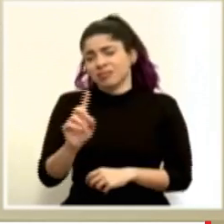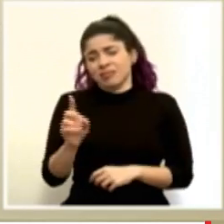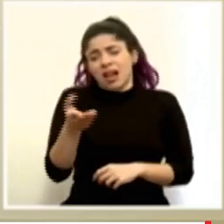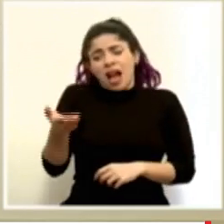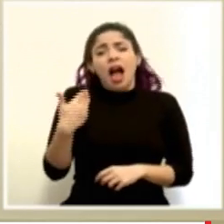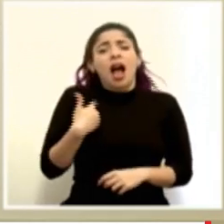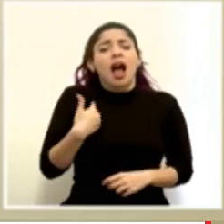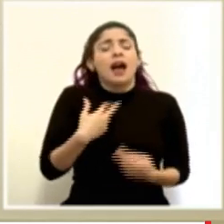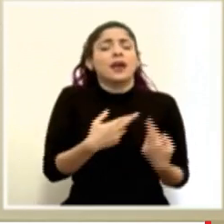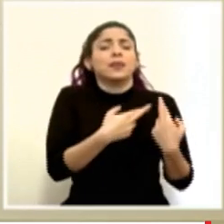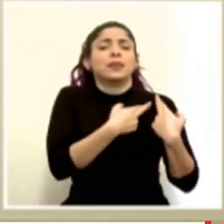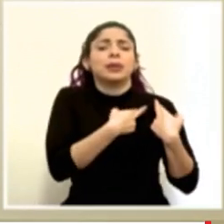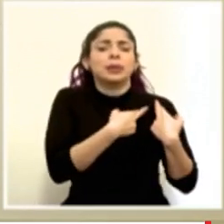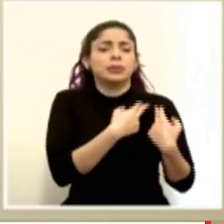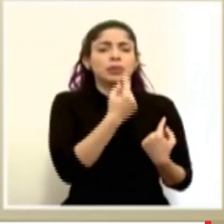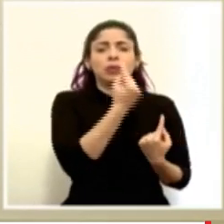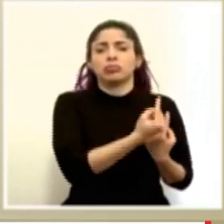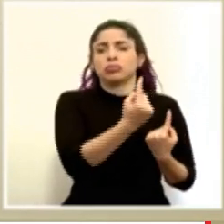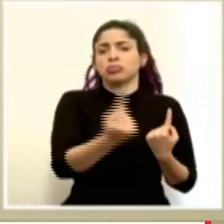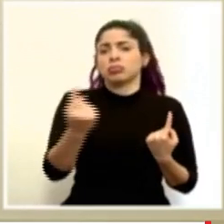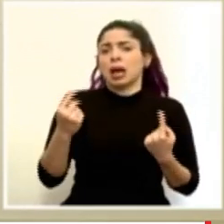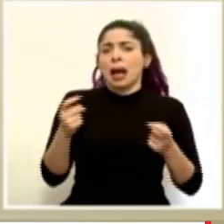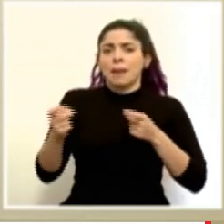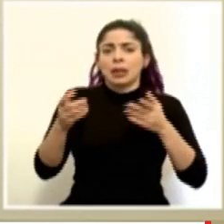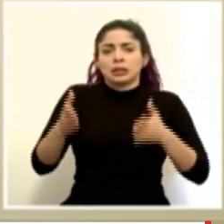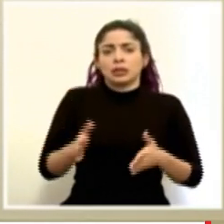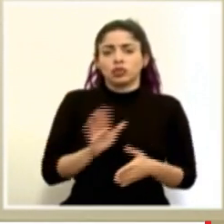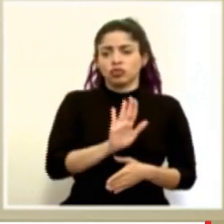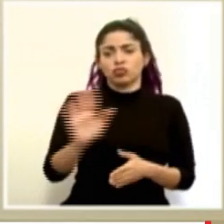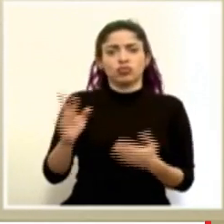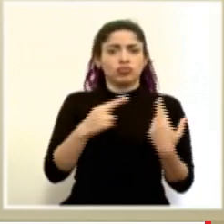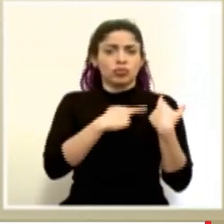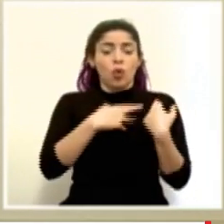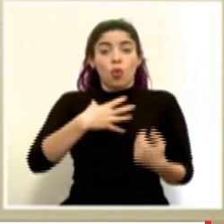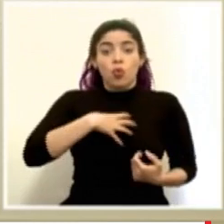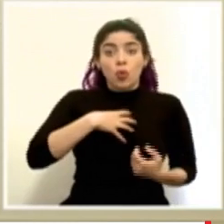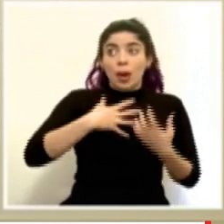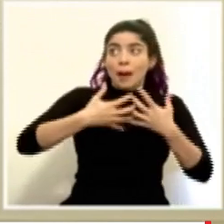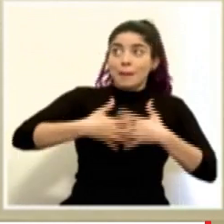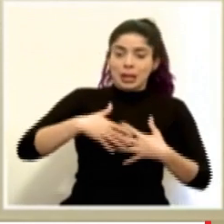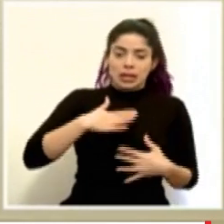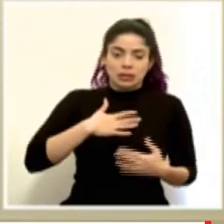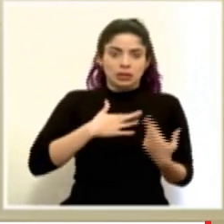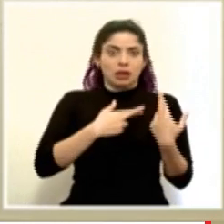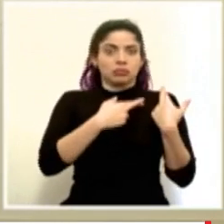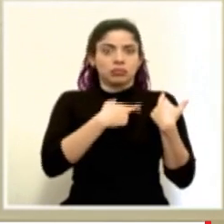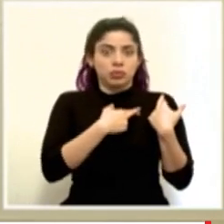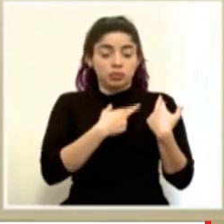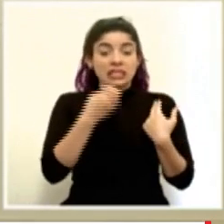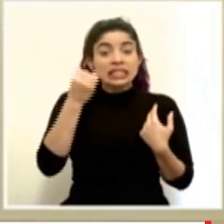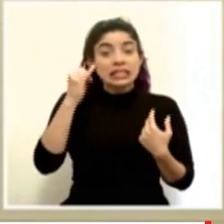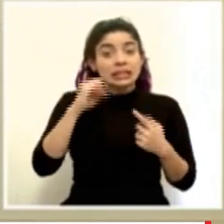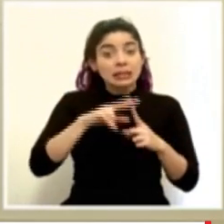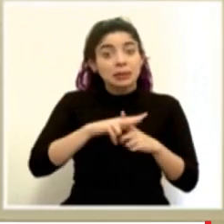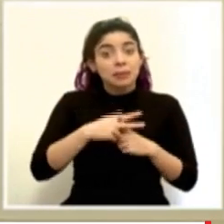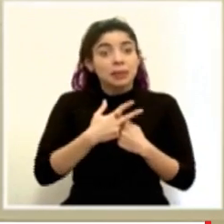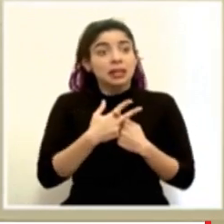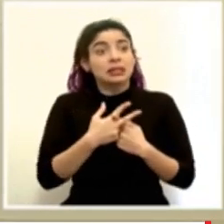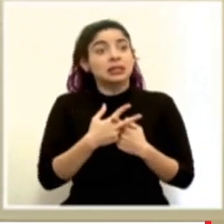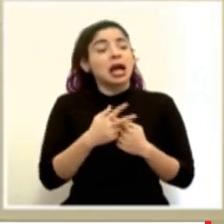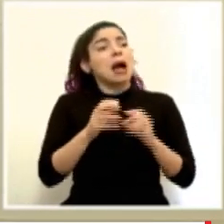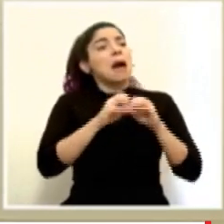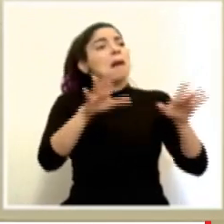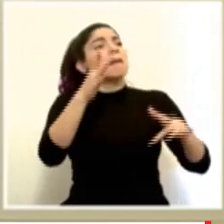una responsabilidad de cada administrador, como lo hemos venido diciendo, de cada dueño de las empresas, que si empezamos con esto de que no